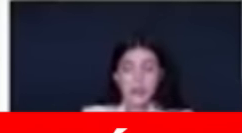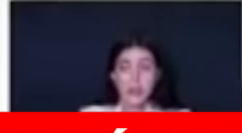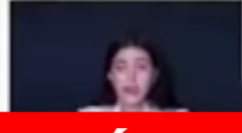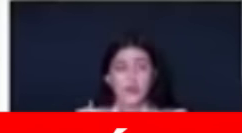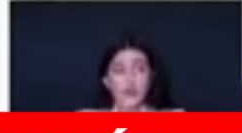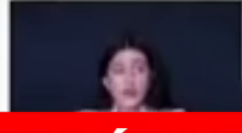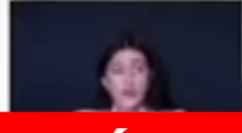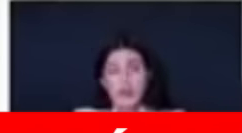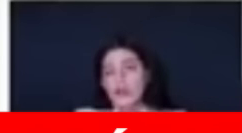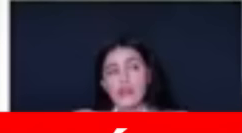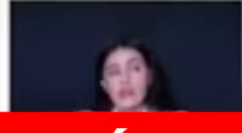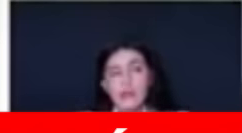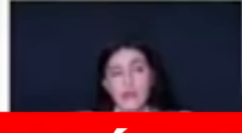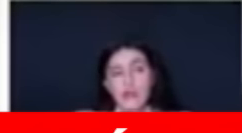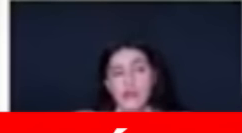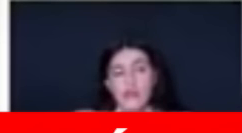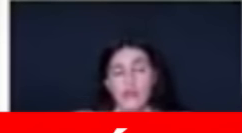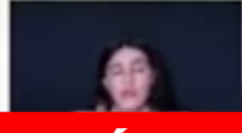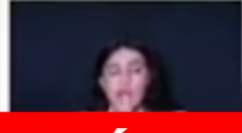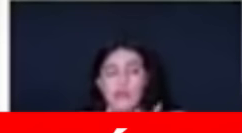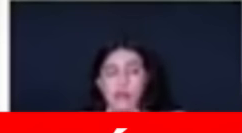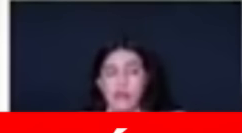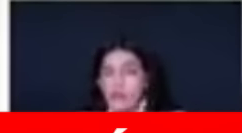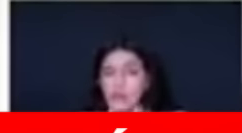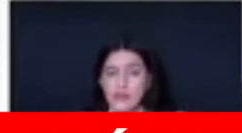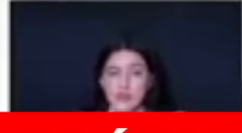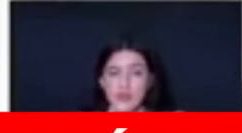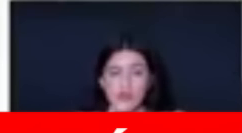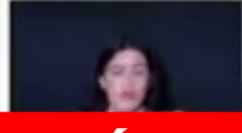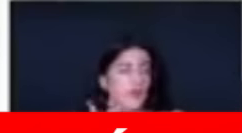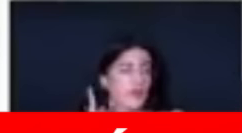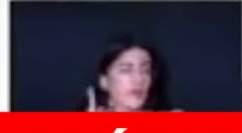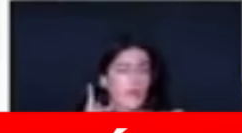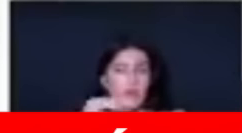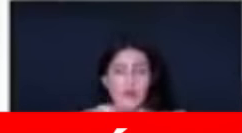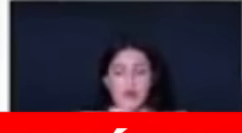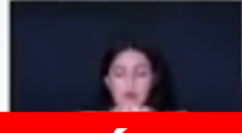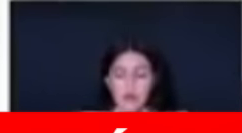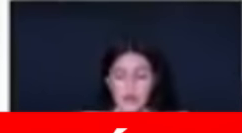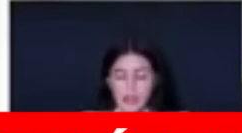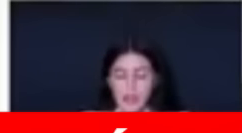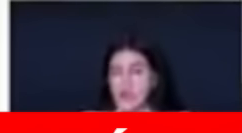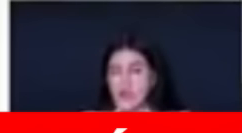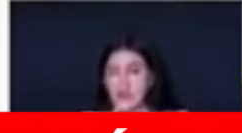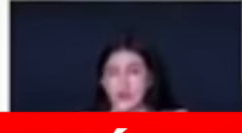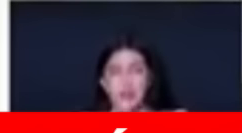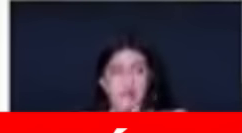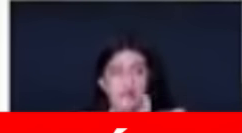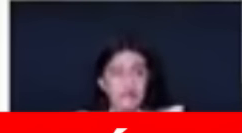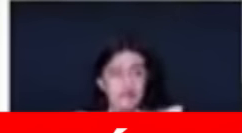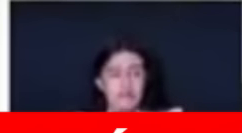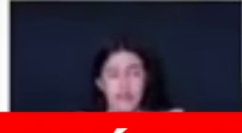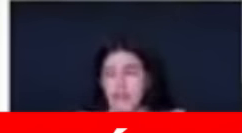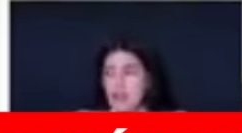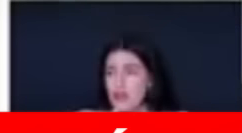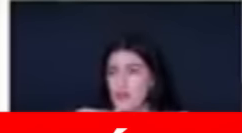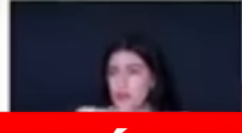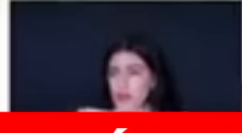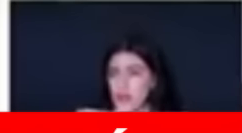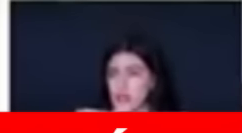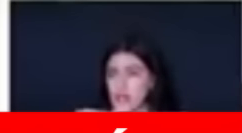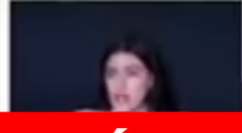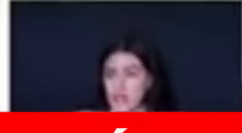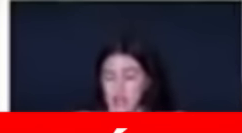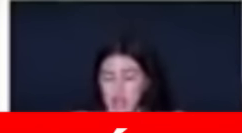eso. Porque Morena no solamente ha hecho un mal gobierno, Morena